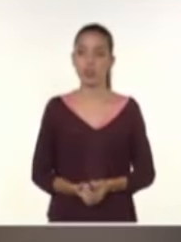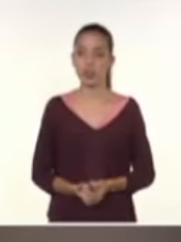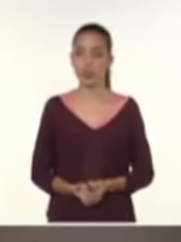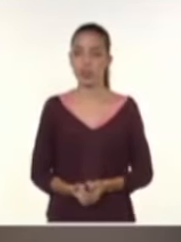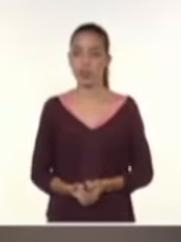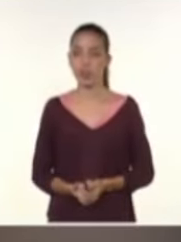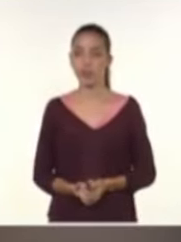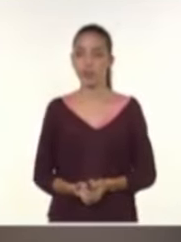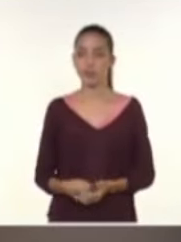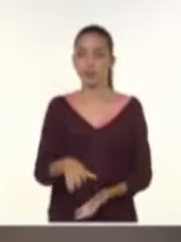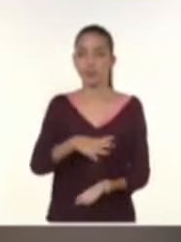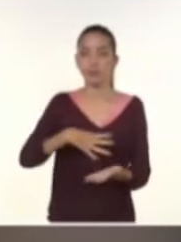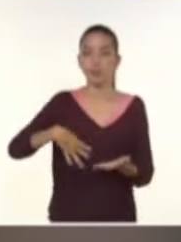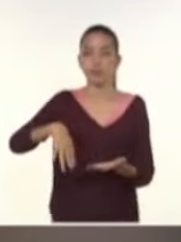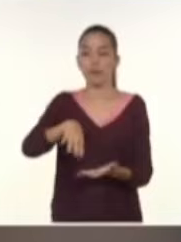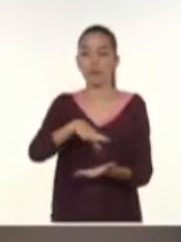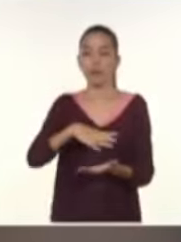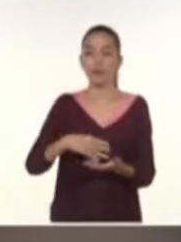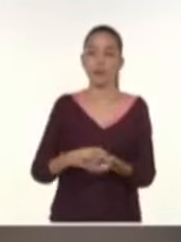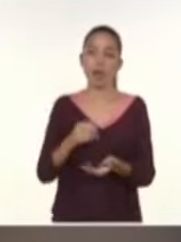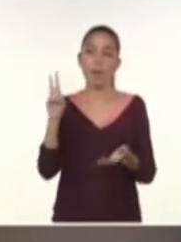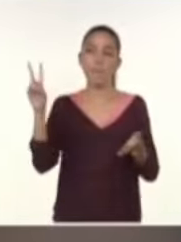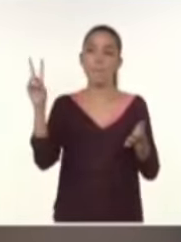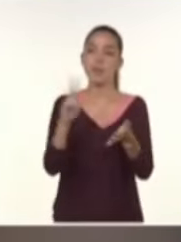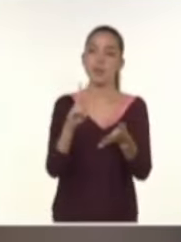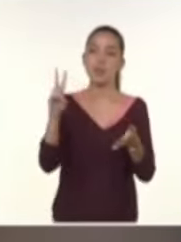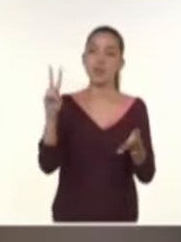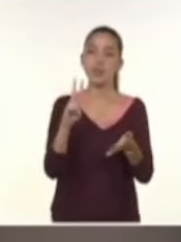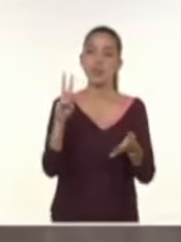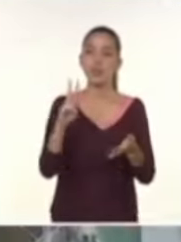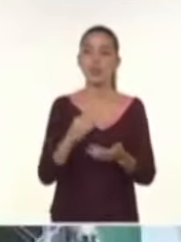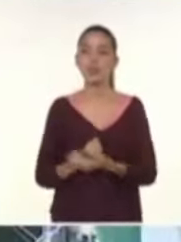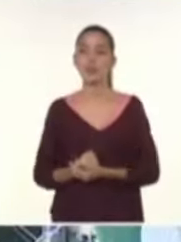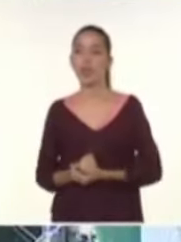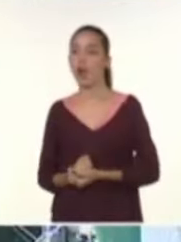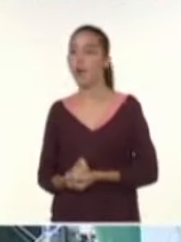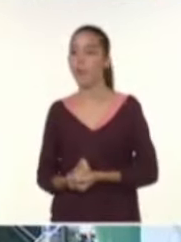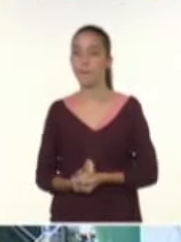por miles de infantes de la región central de nuestro país.